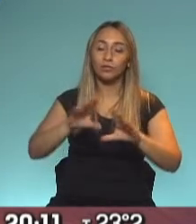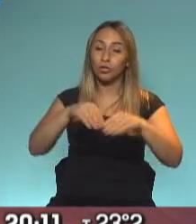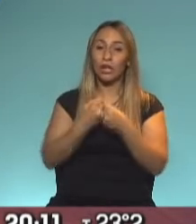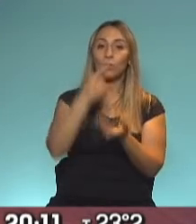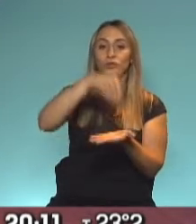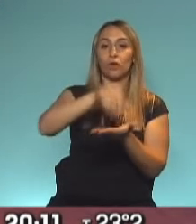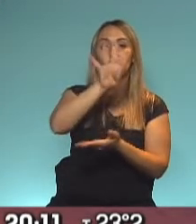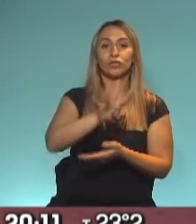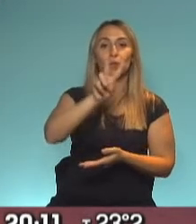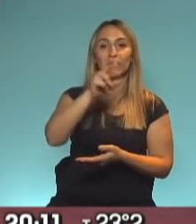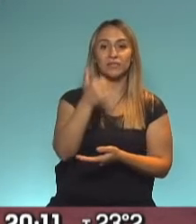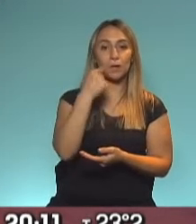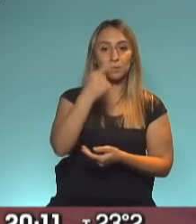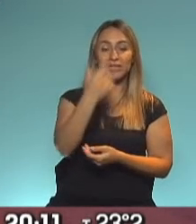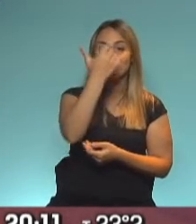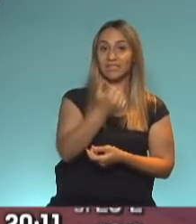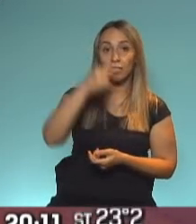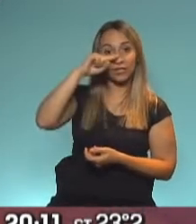de